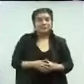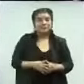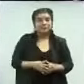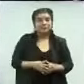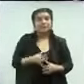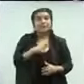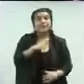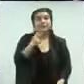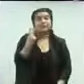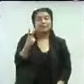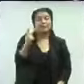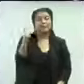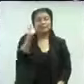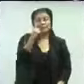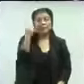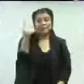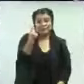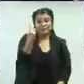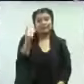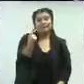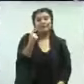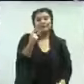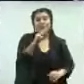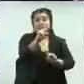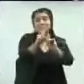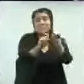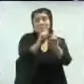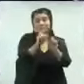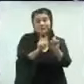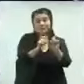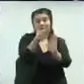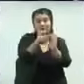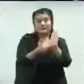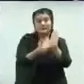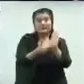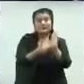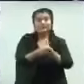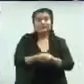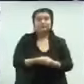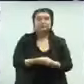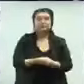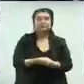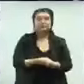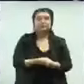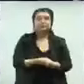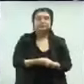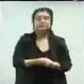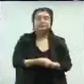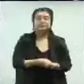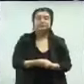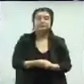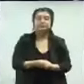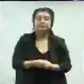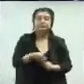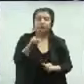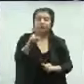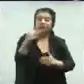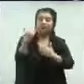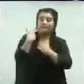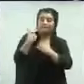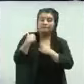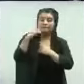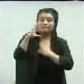Yo tengo 2 preguntas centrales, ministro. Uno, que la Dirección General de Caminos está subiendo de